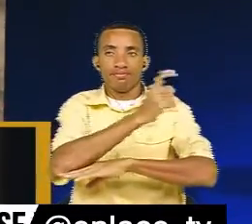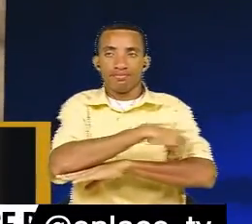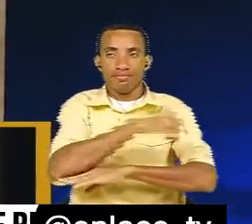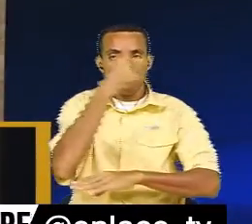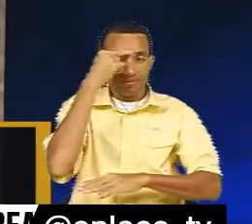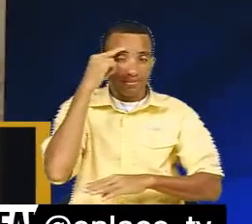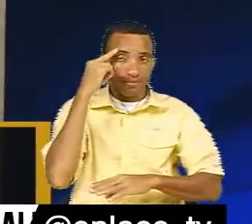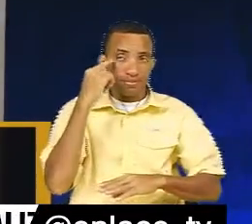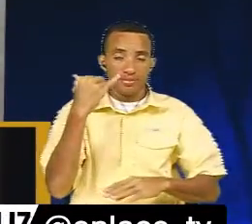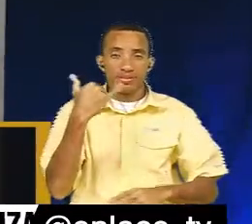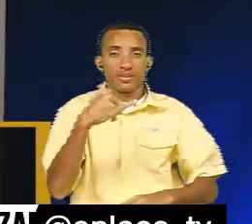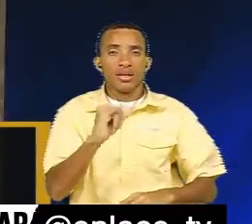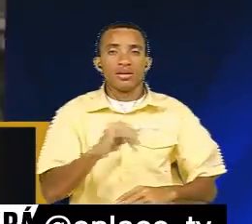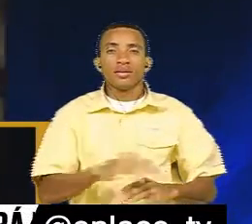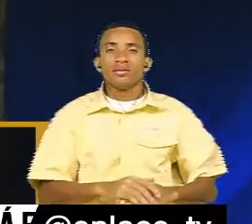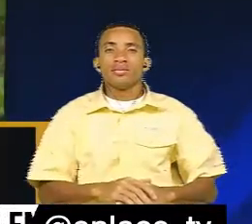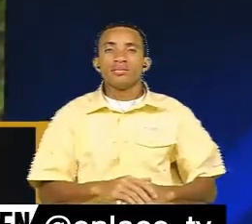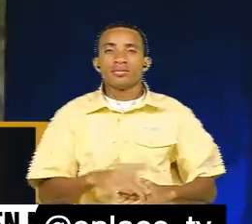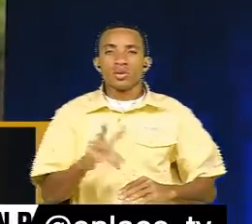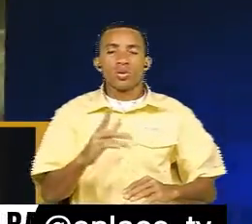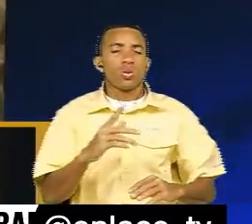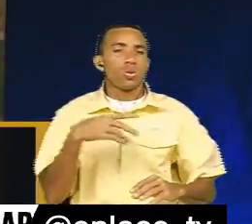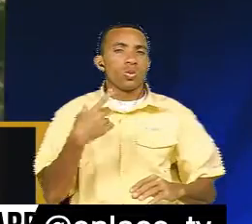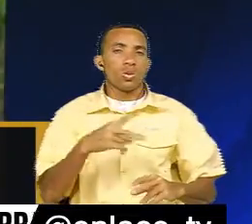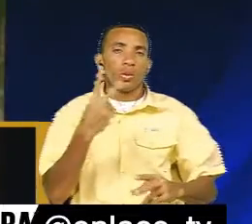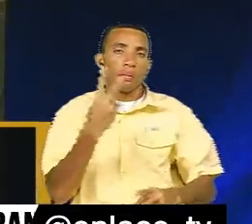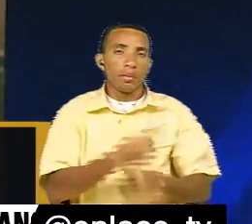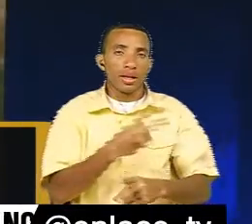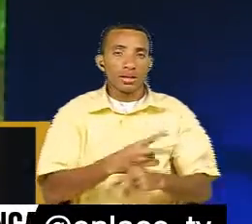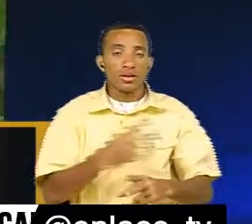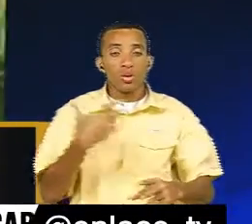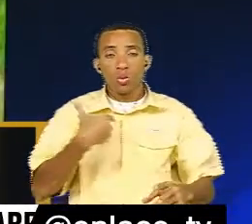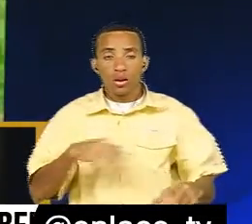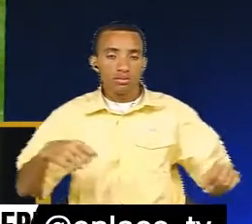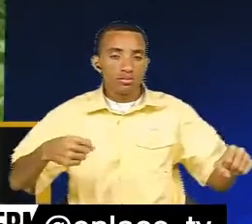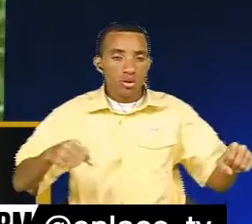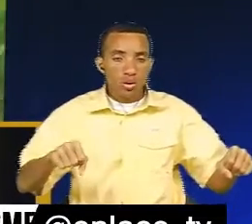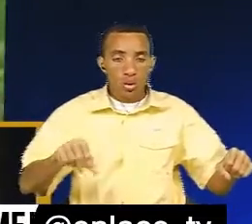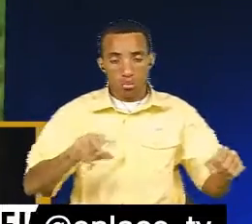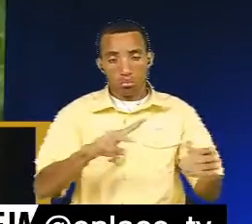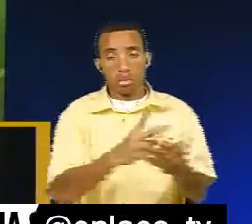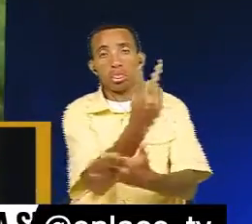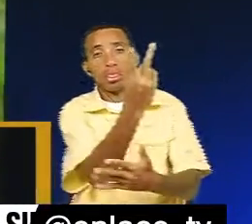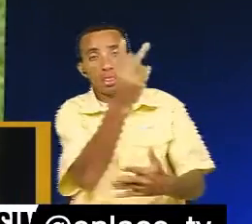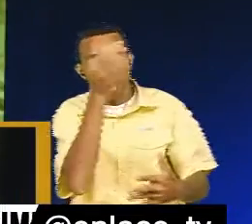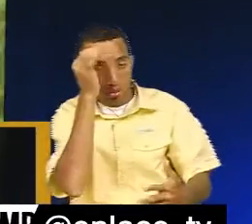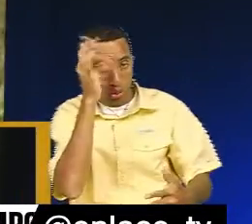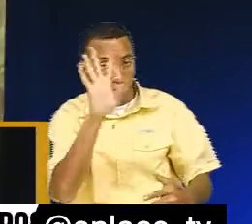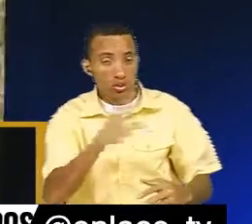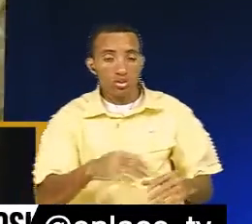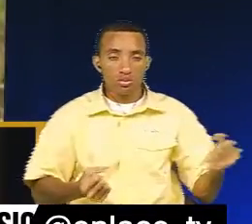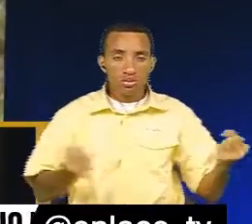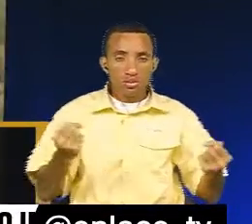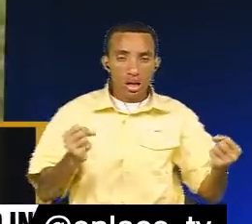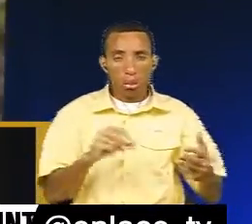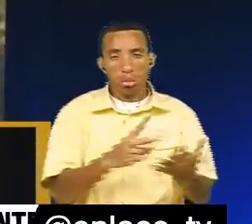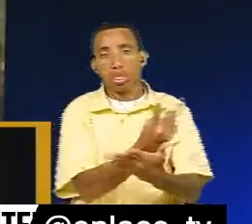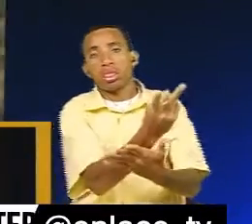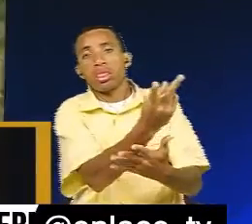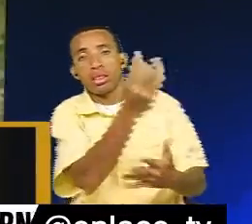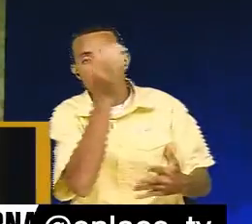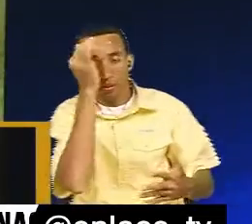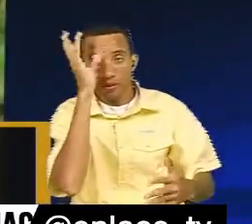que es rotundamente peligroso para cualquier motociclista, para cualquier carro. Una situación que en la vía